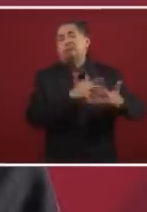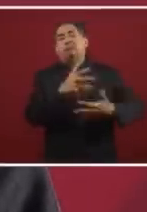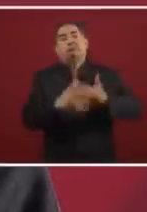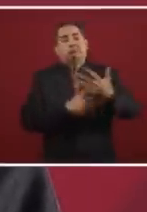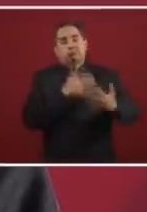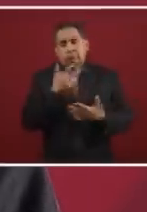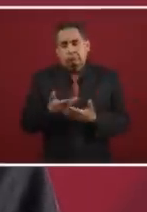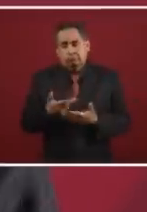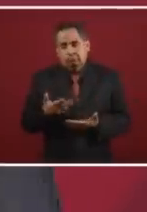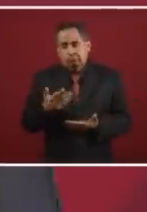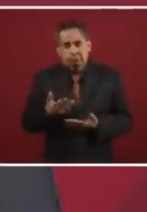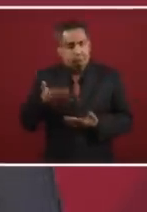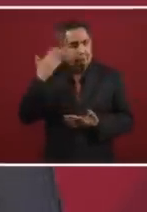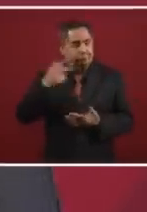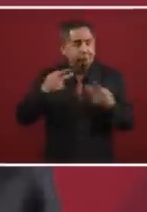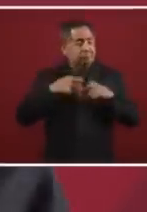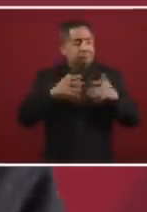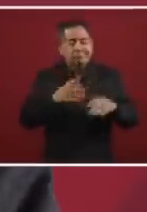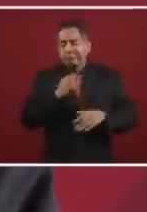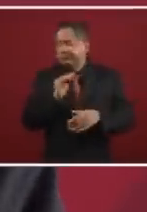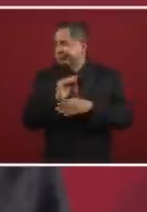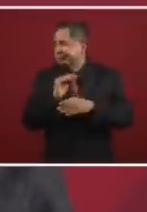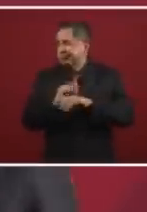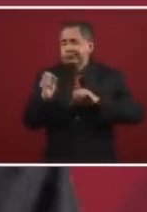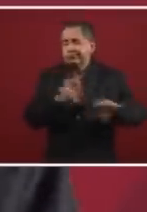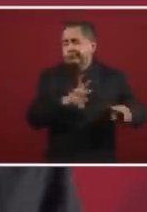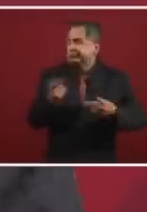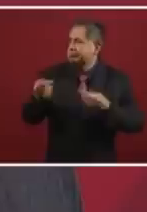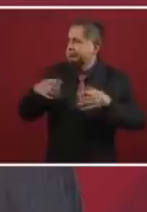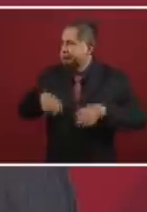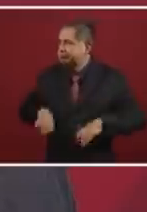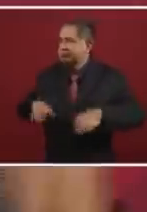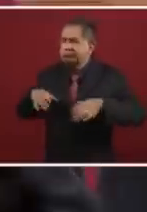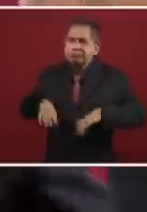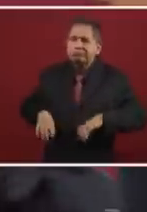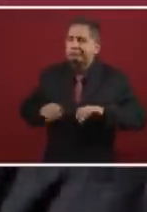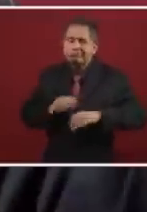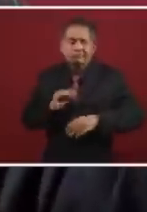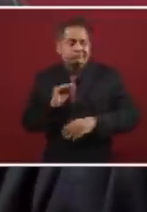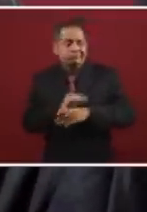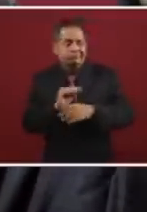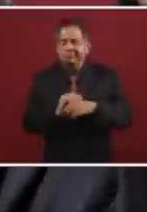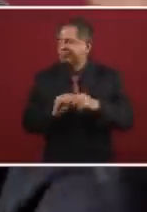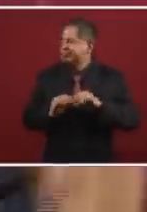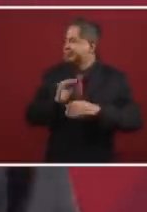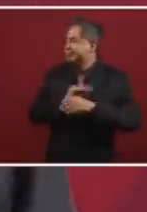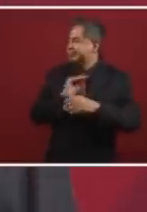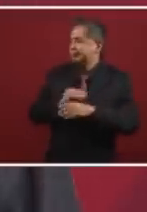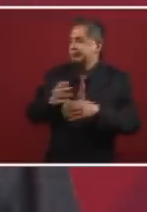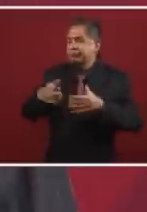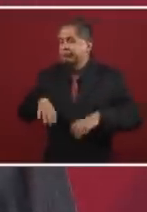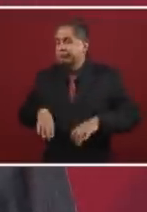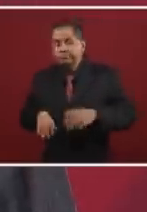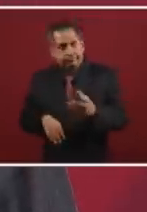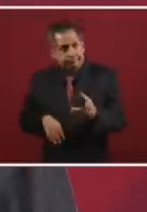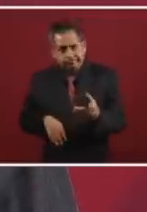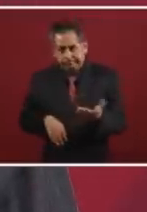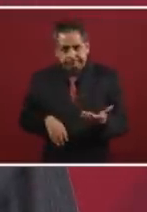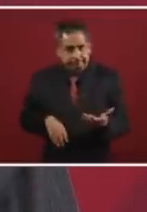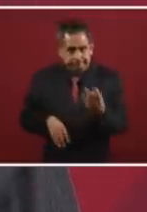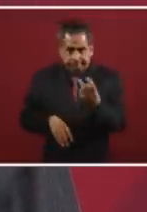que abandono al pueblo se dedicaron a robar a saquear y le dieron la espalda a los mexicanos